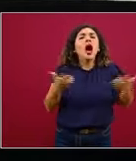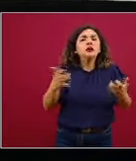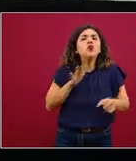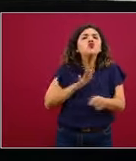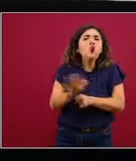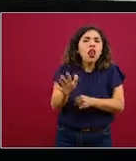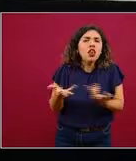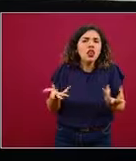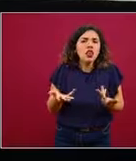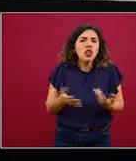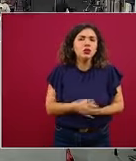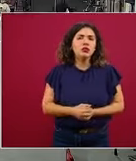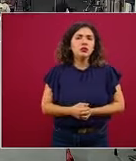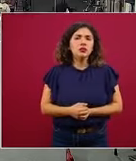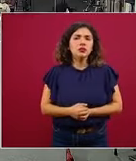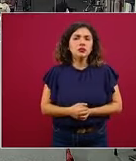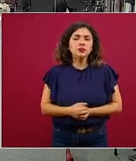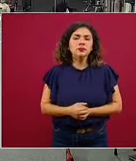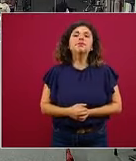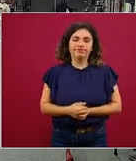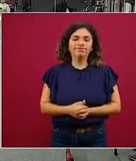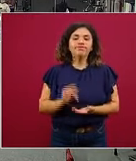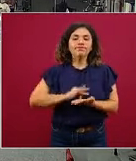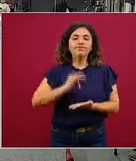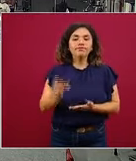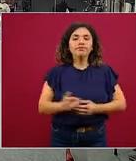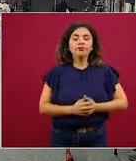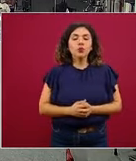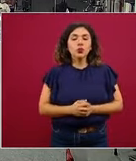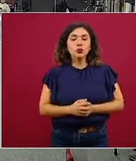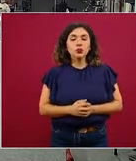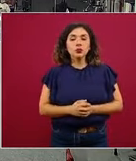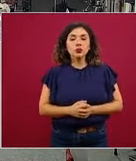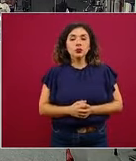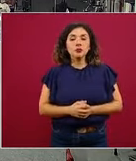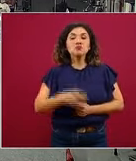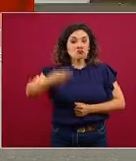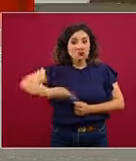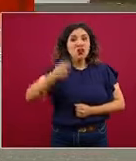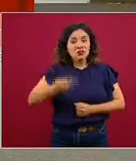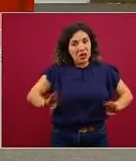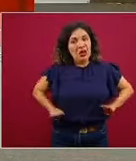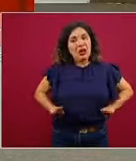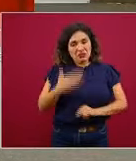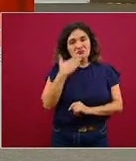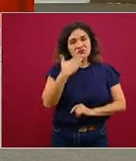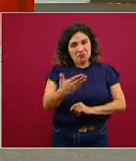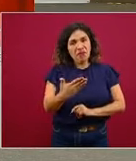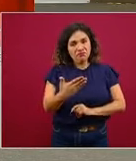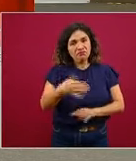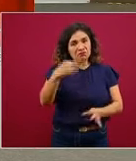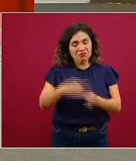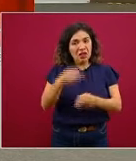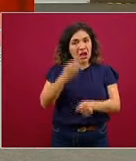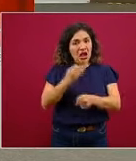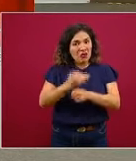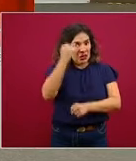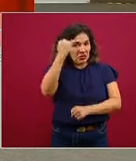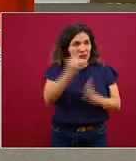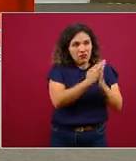como empresas? Bien, gracias. Muy adecuada la pregunta y creo que muy pertinente, sobre todo por